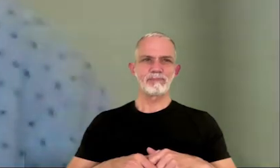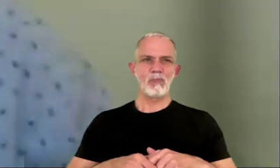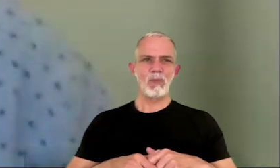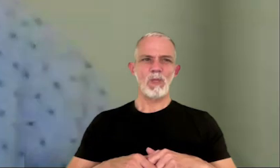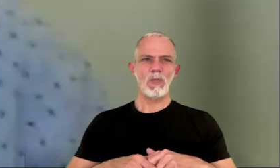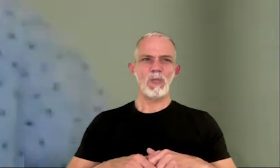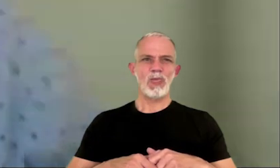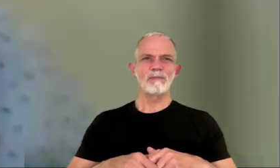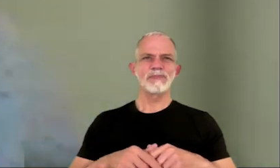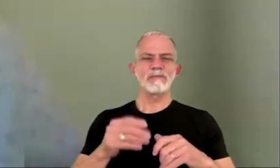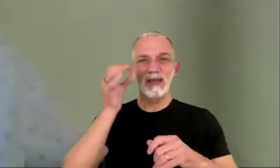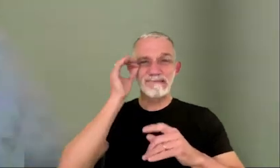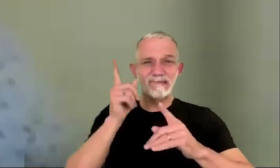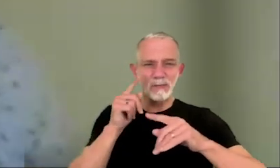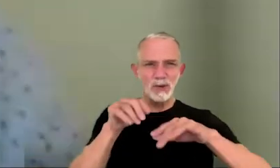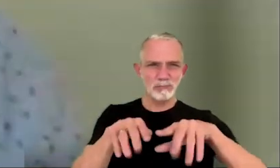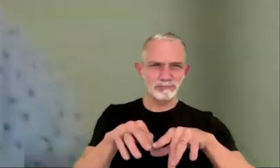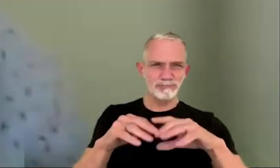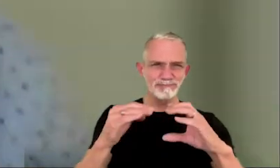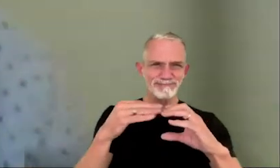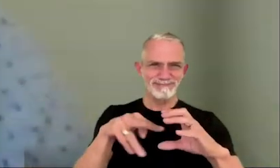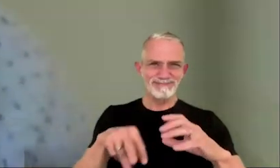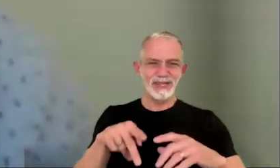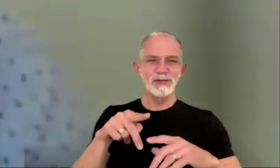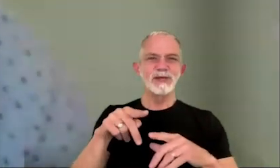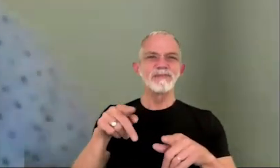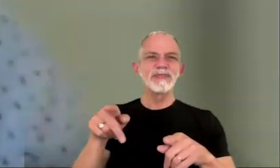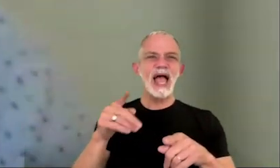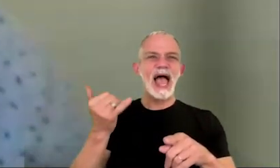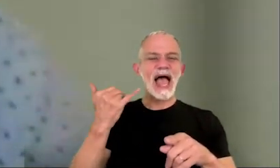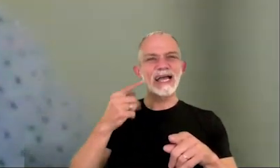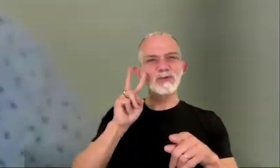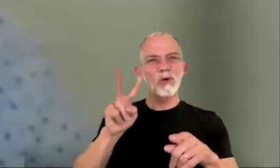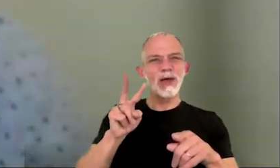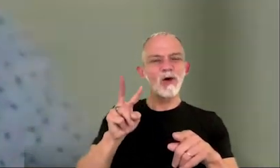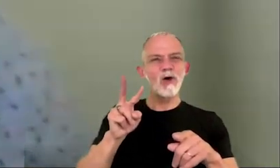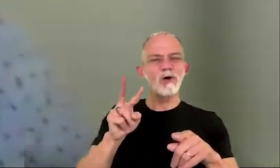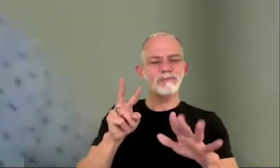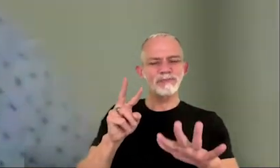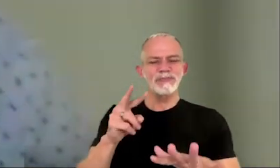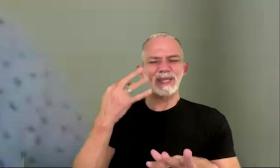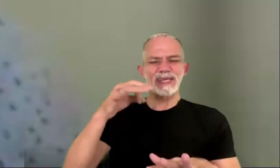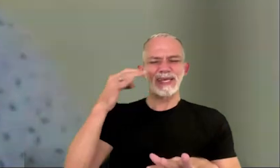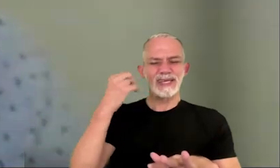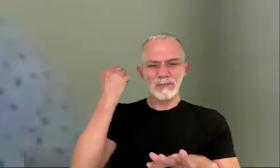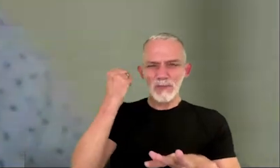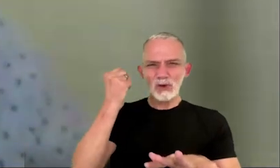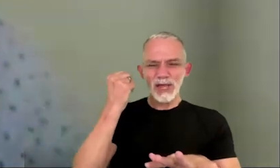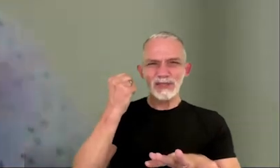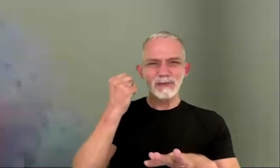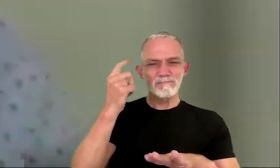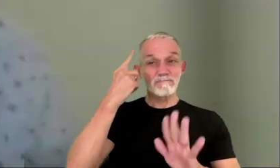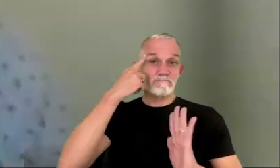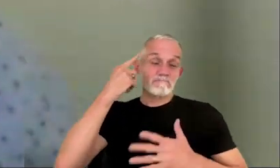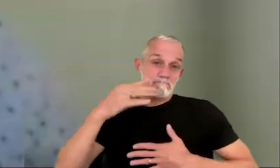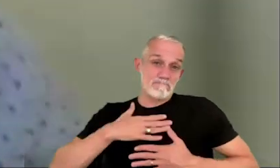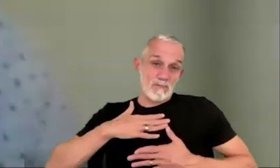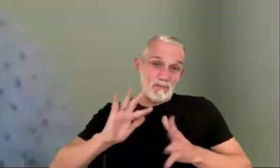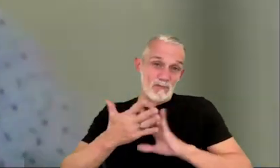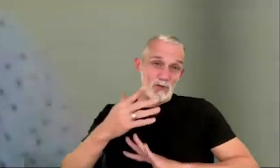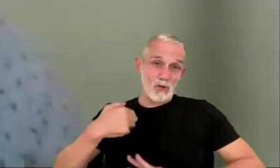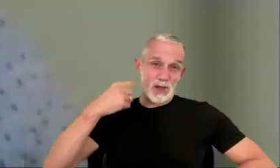Acá, perdón, Rocío, acá lo que hay que tener en cuenta desde nuestro punto de vista, que ahí lo